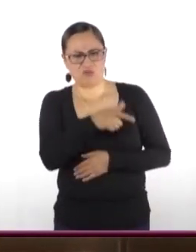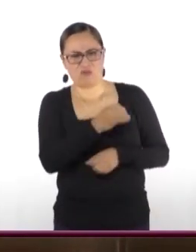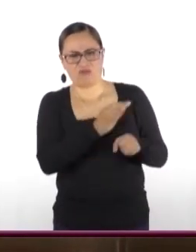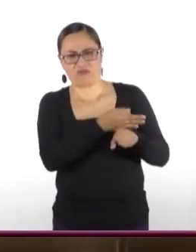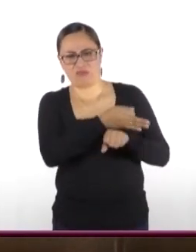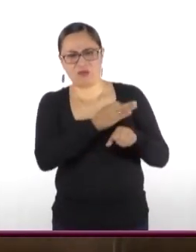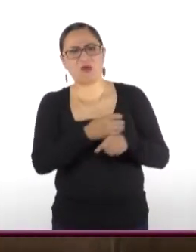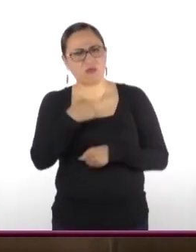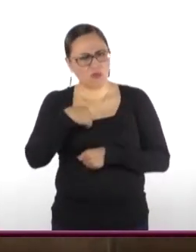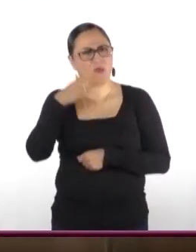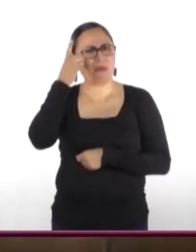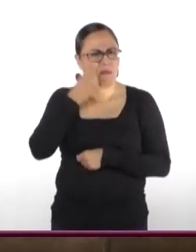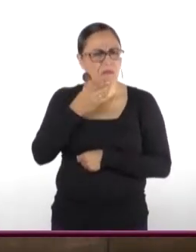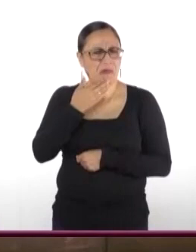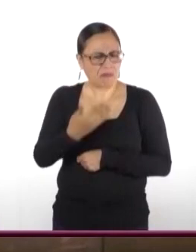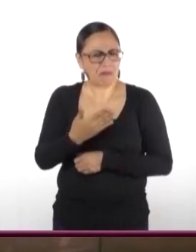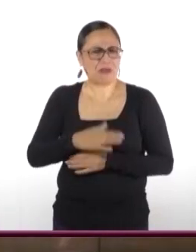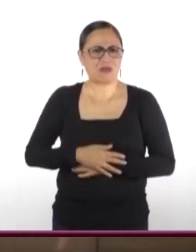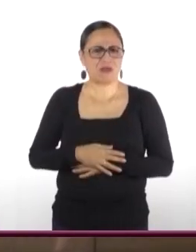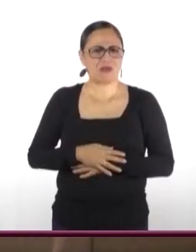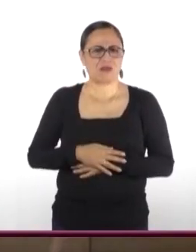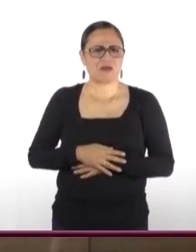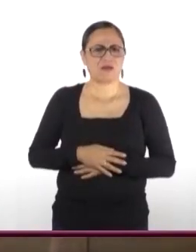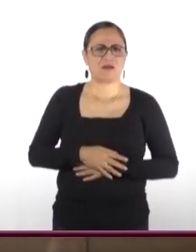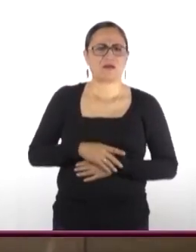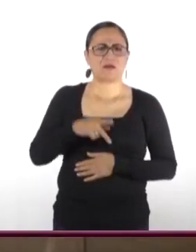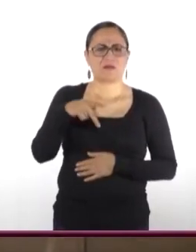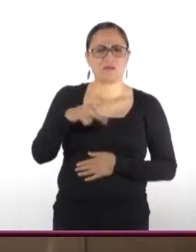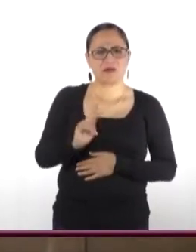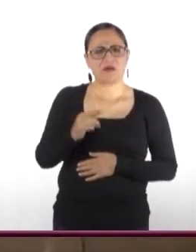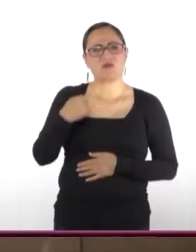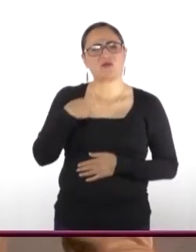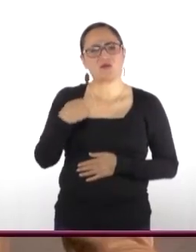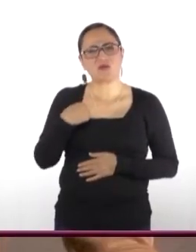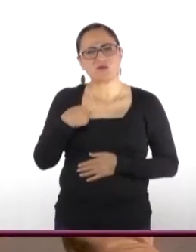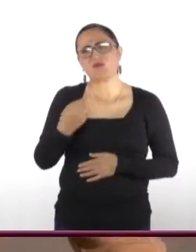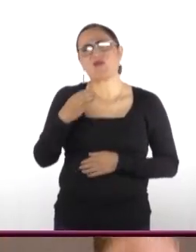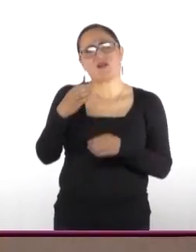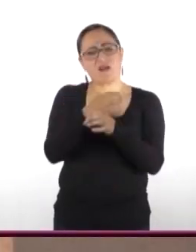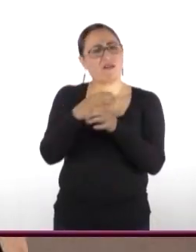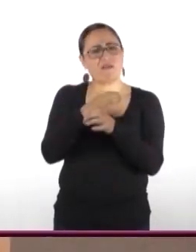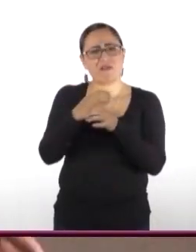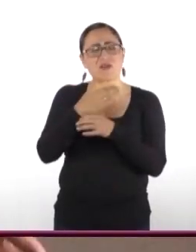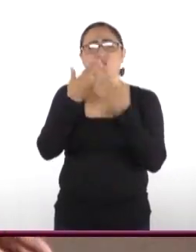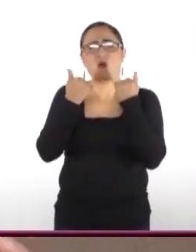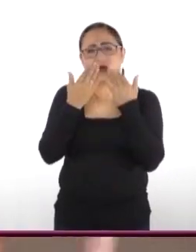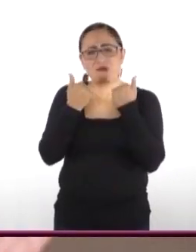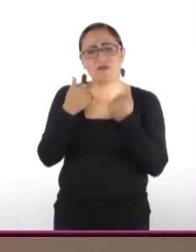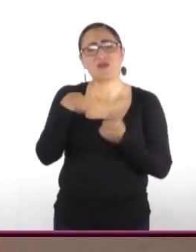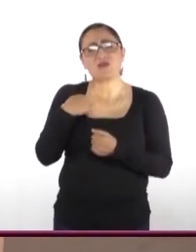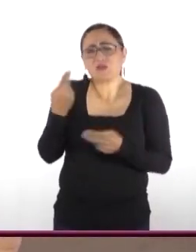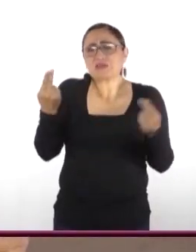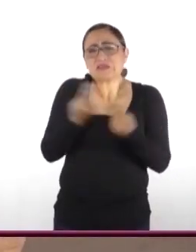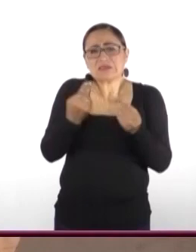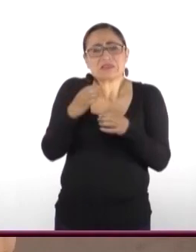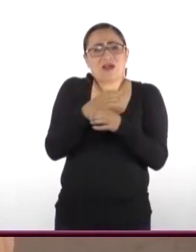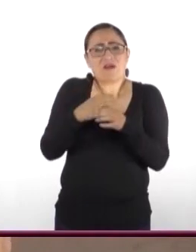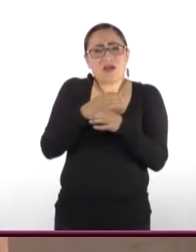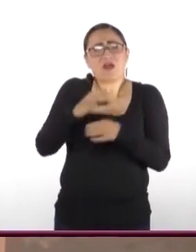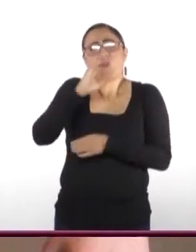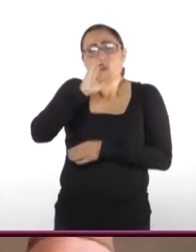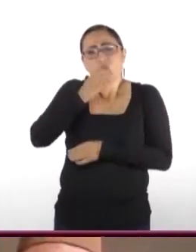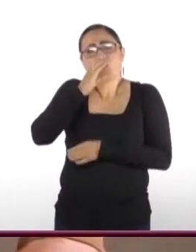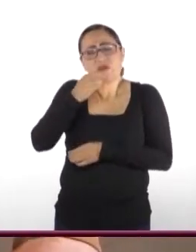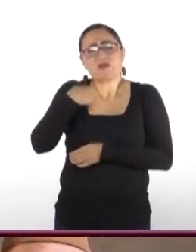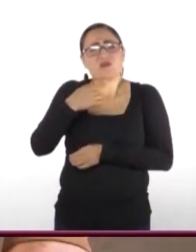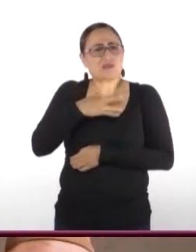casa? Qué chistosita, ¿eh? Sí dormí, todo está bien. Pero no había café en la casa, me tuve que tomar ese té. Pero pues yo necesito